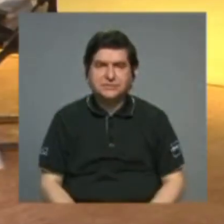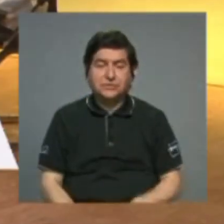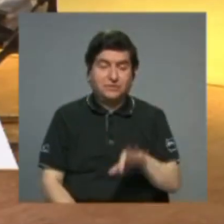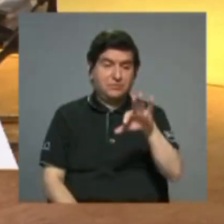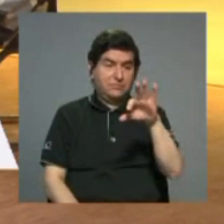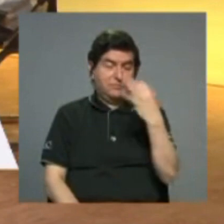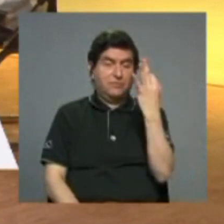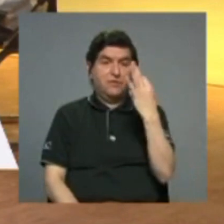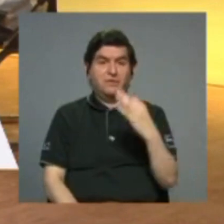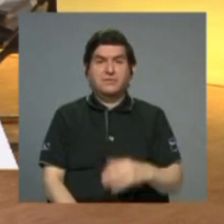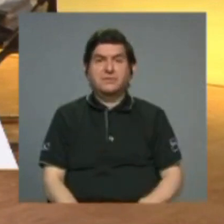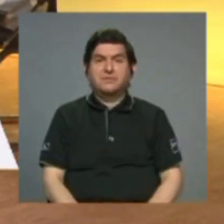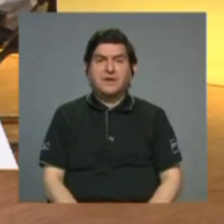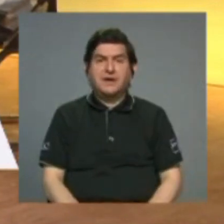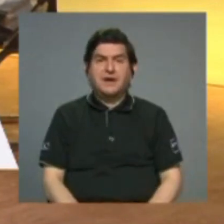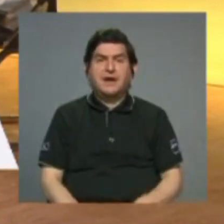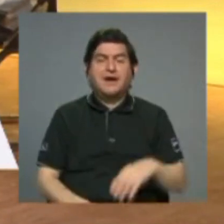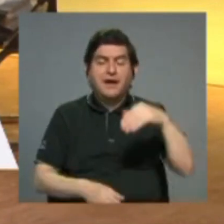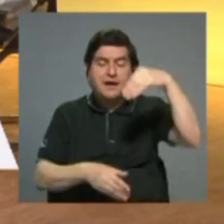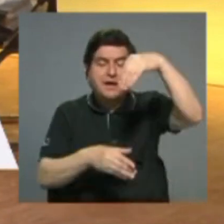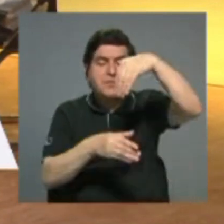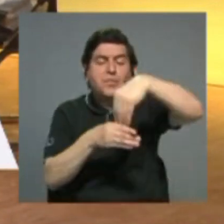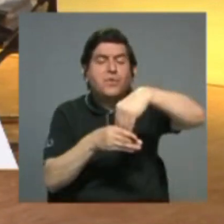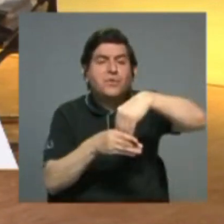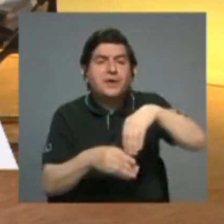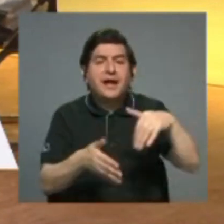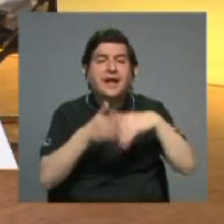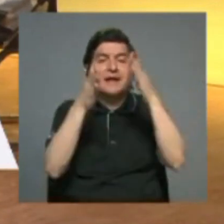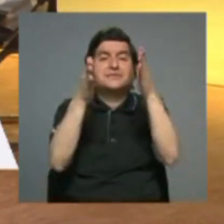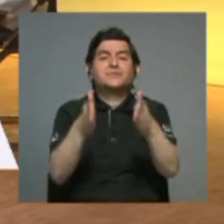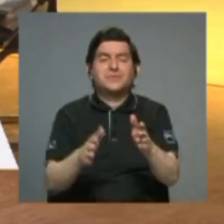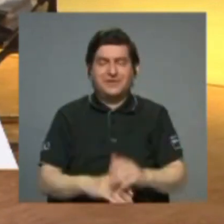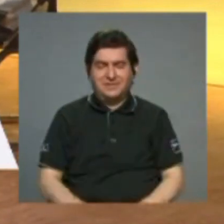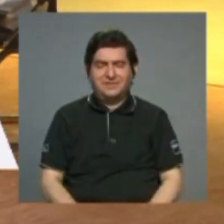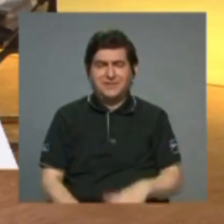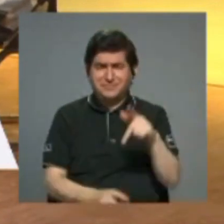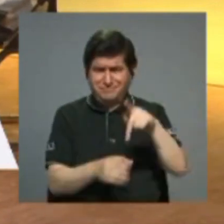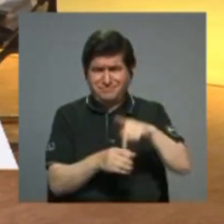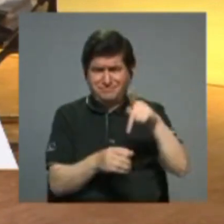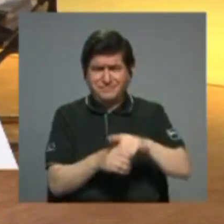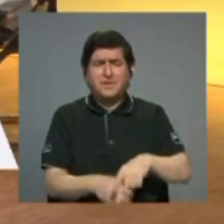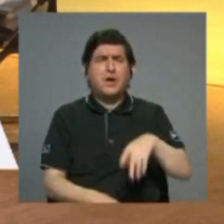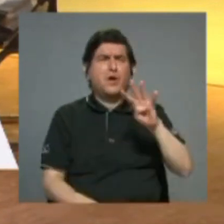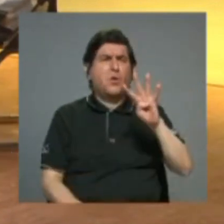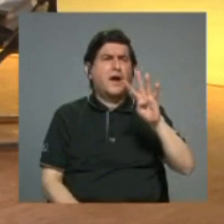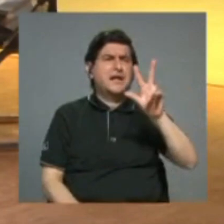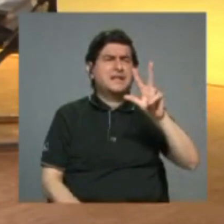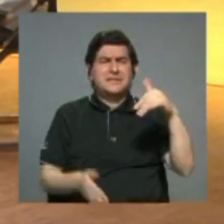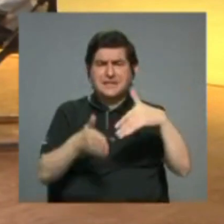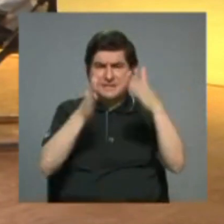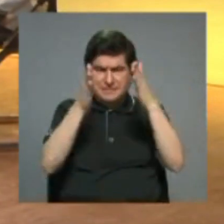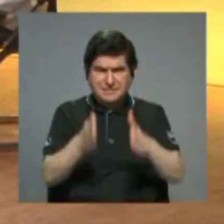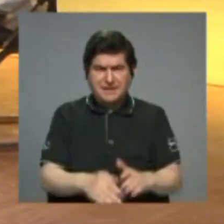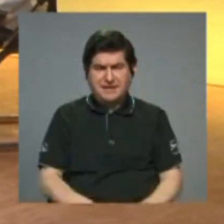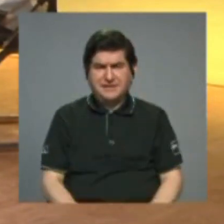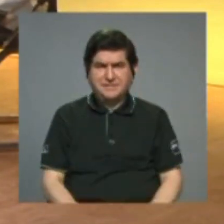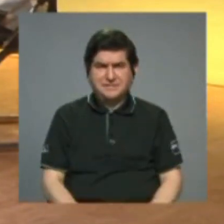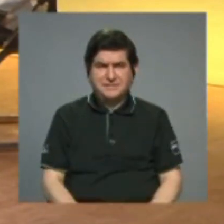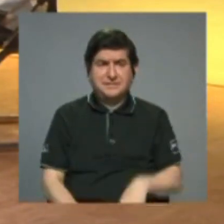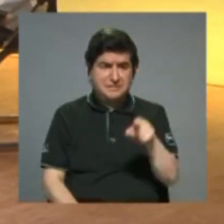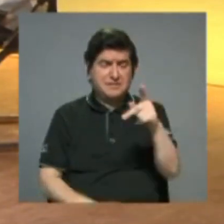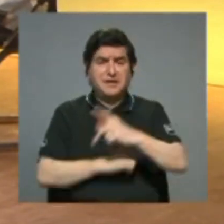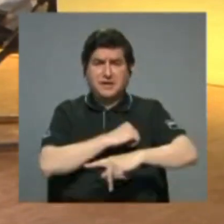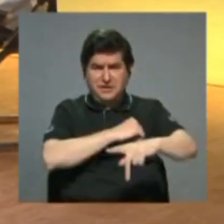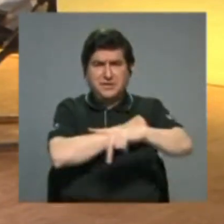esta manera, y ahí lo que involucramos fueron estudiantes. Tuvimos la participación de 43 estudiantes de estos